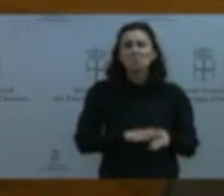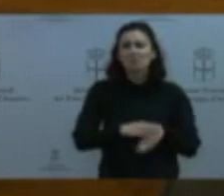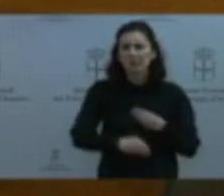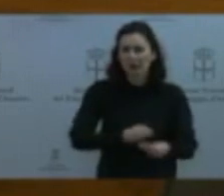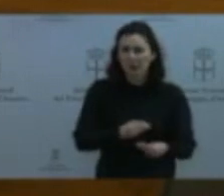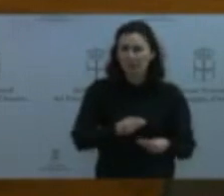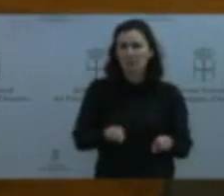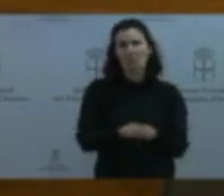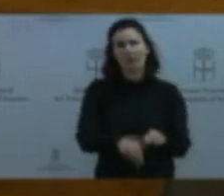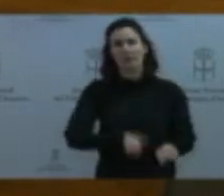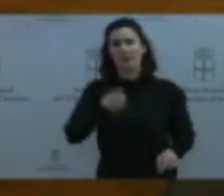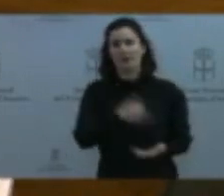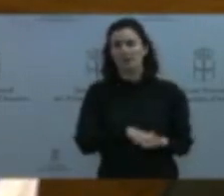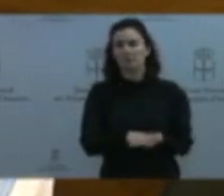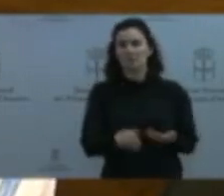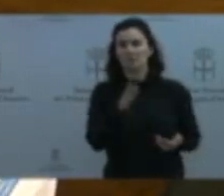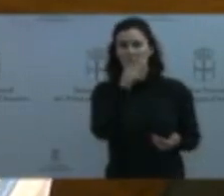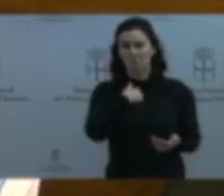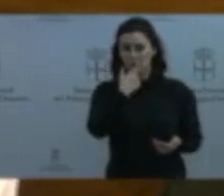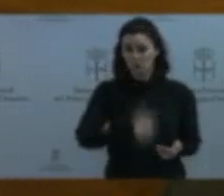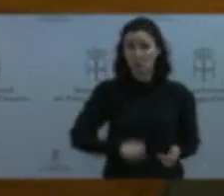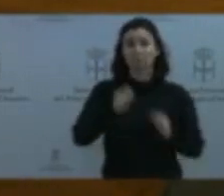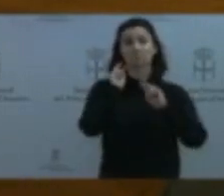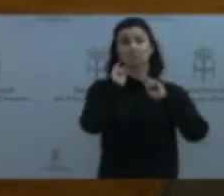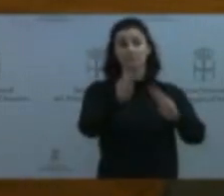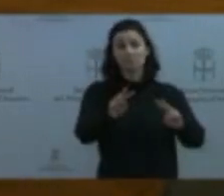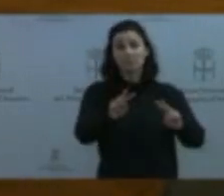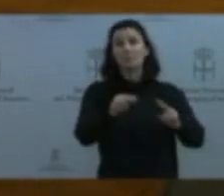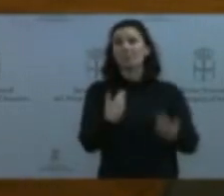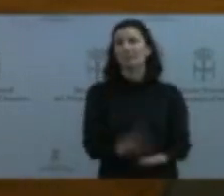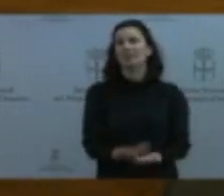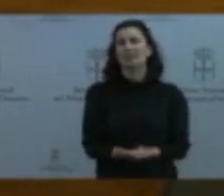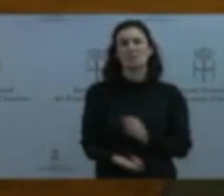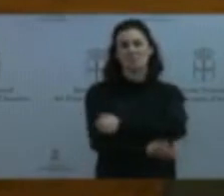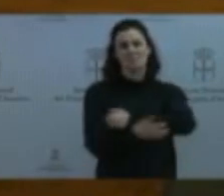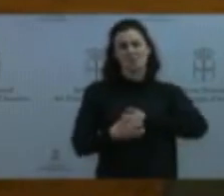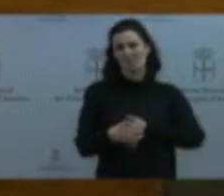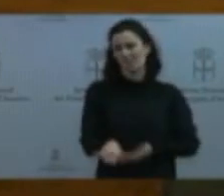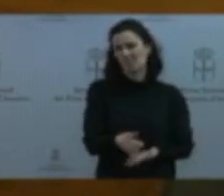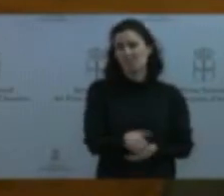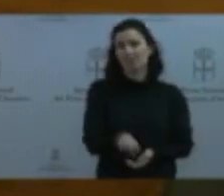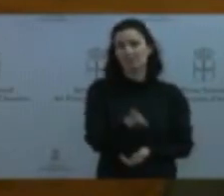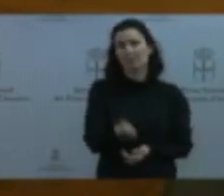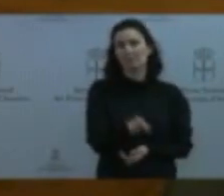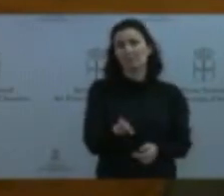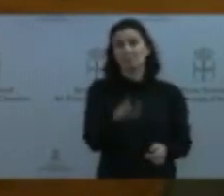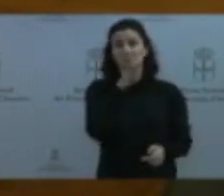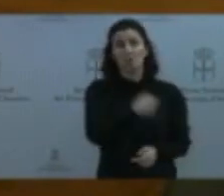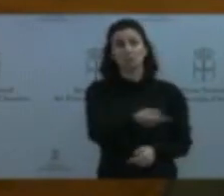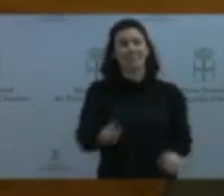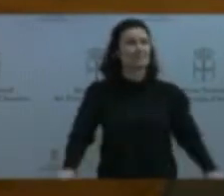le leía, es verdad que los argumentarios son muy pobres ya porque se han repetido muchas veces, pero a ustedes les da lo mismo. Yo traigo aquí la sentencia del caso Marea porque sabía que